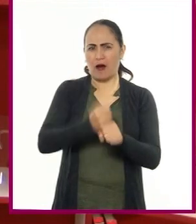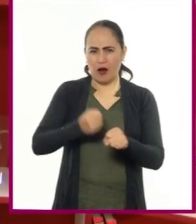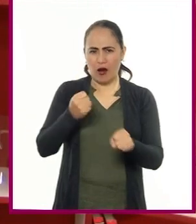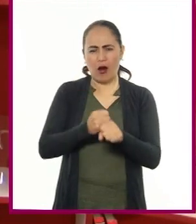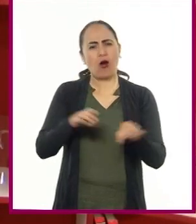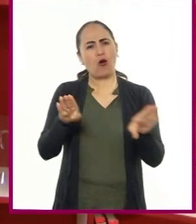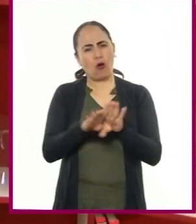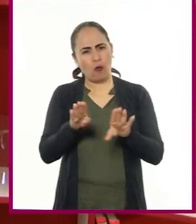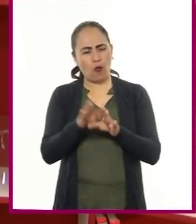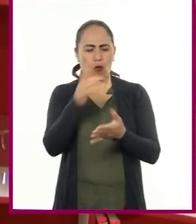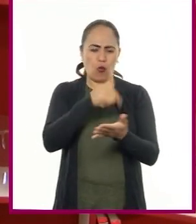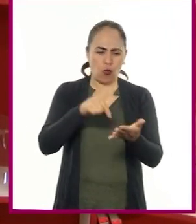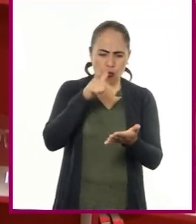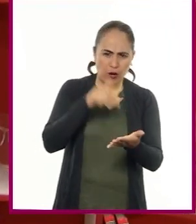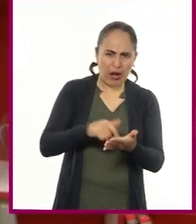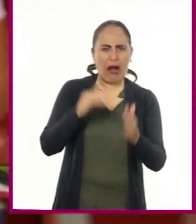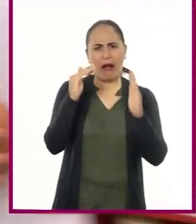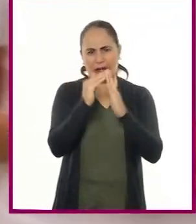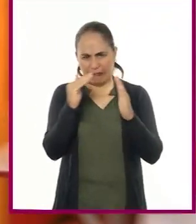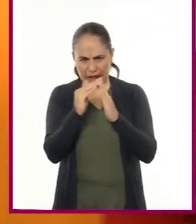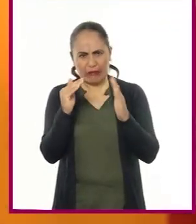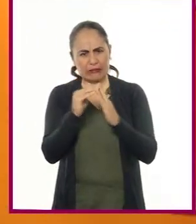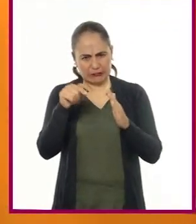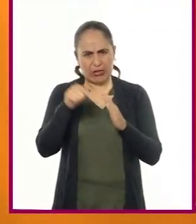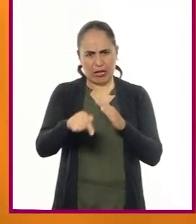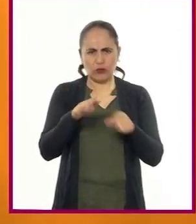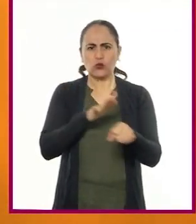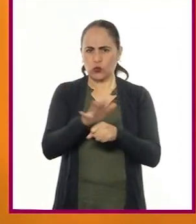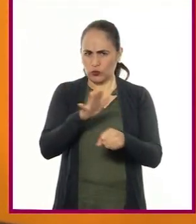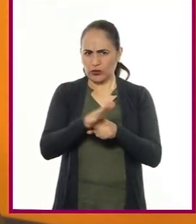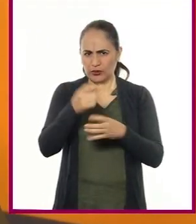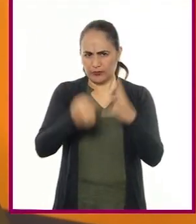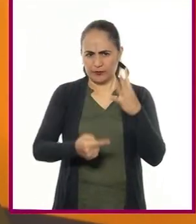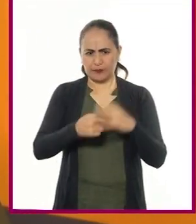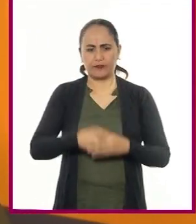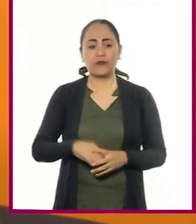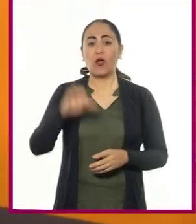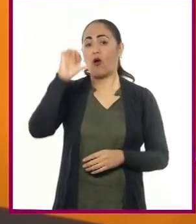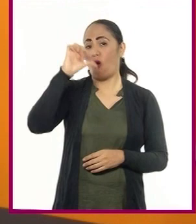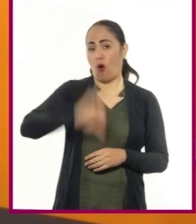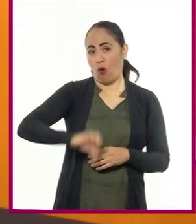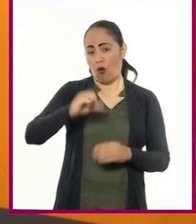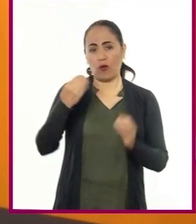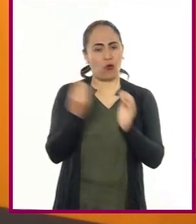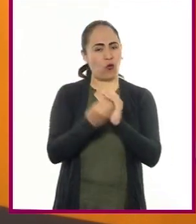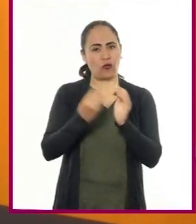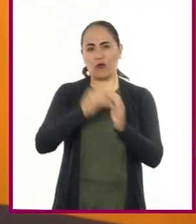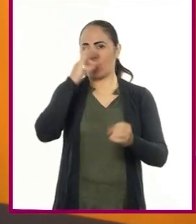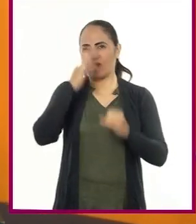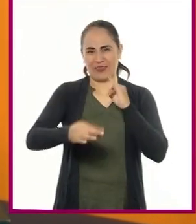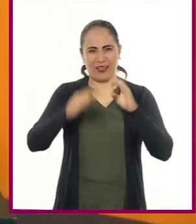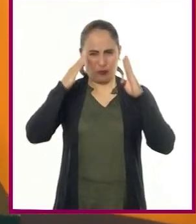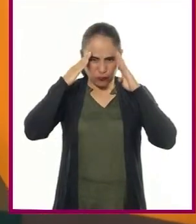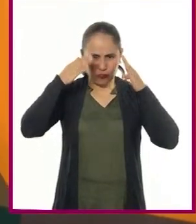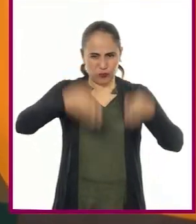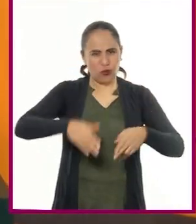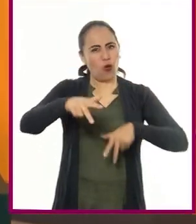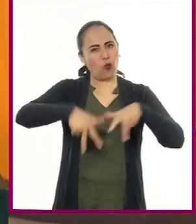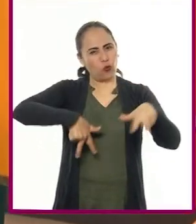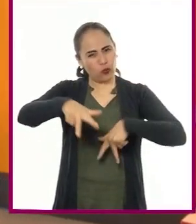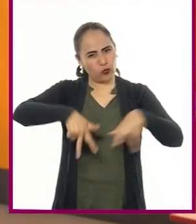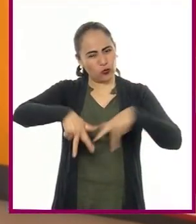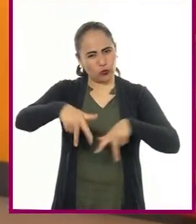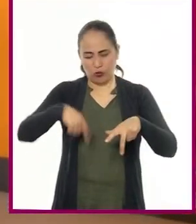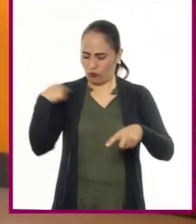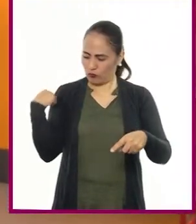y materiales con los que contamos en casa. Hoy tendremos nuestra última sesión encaminada al fútbol, así que vamos a tratar de sumar